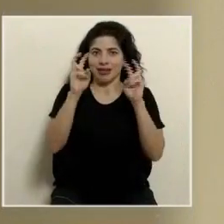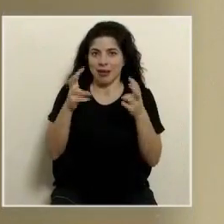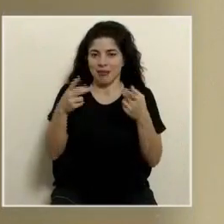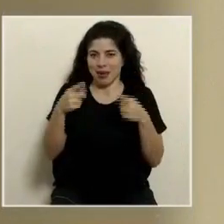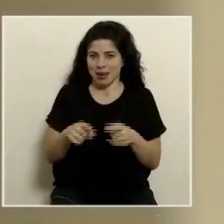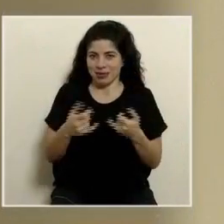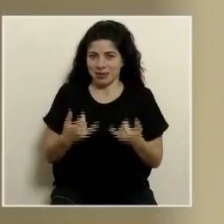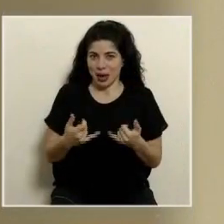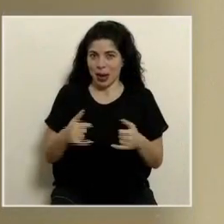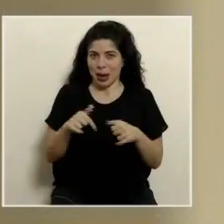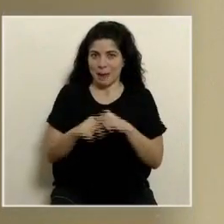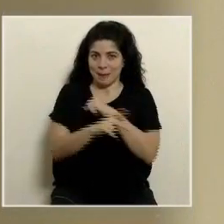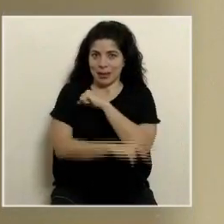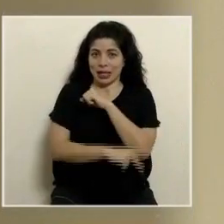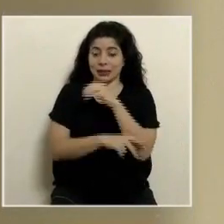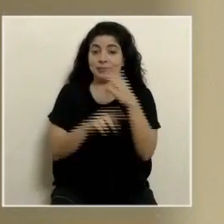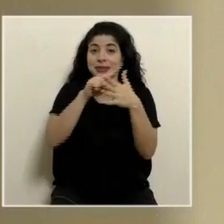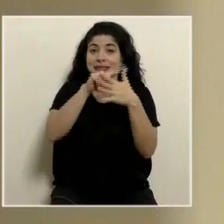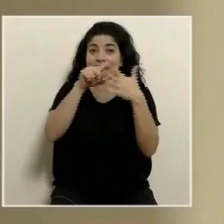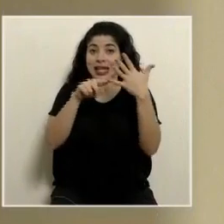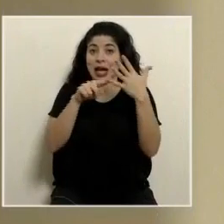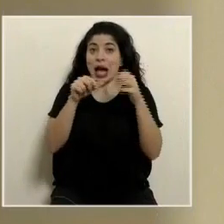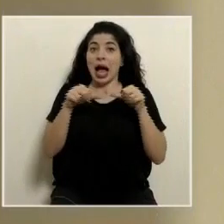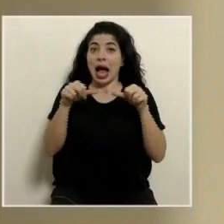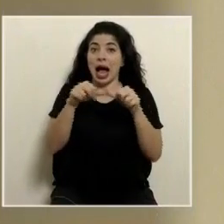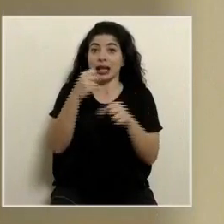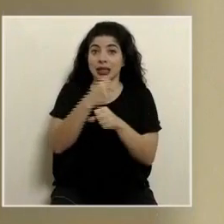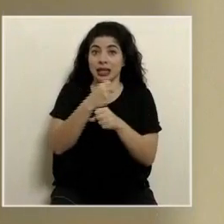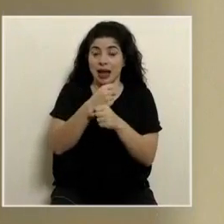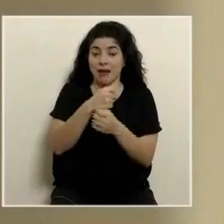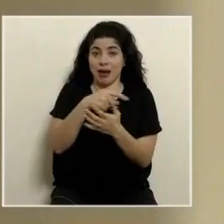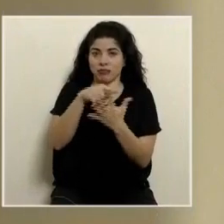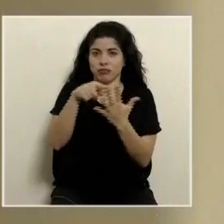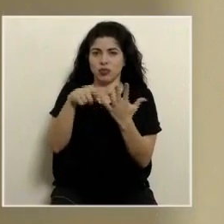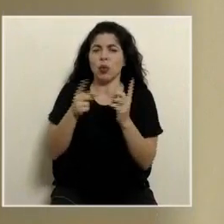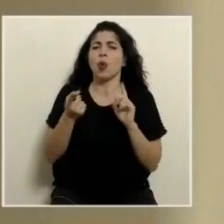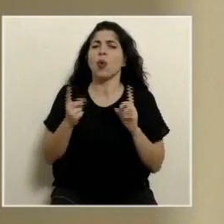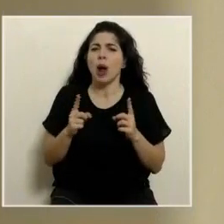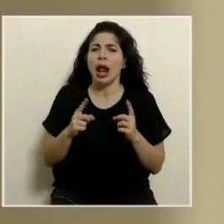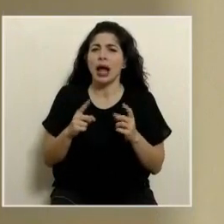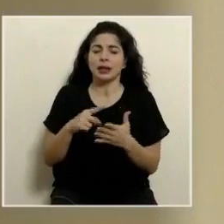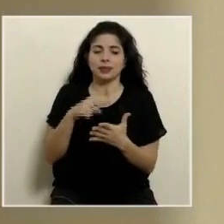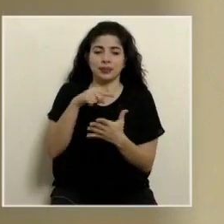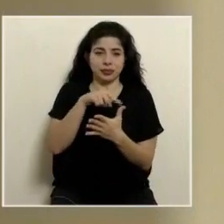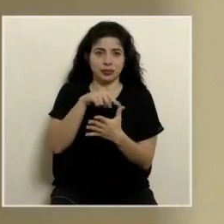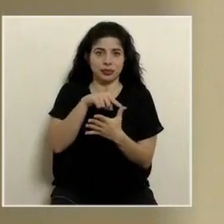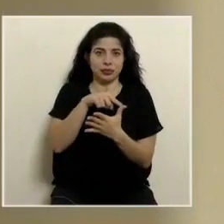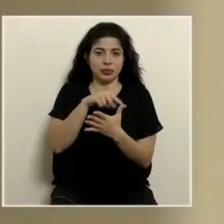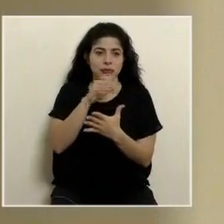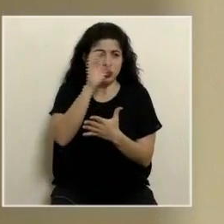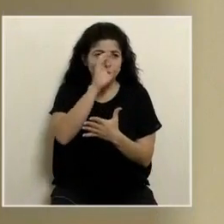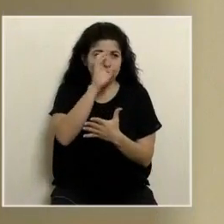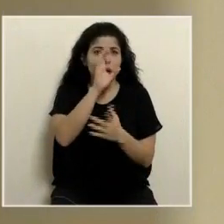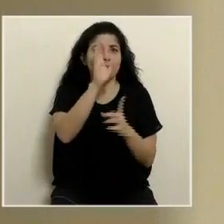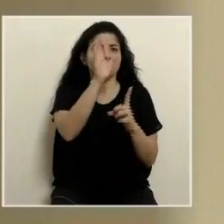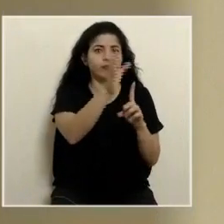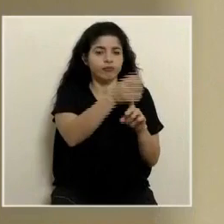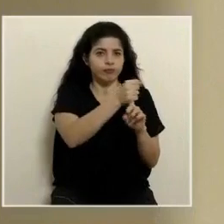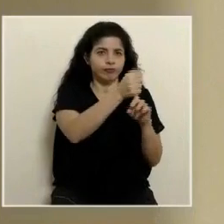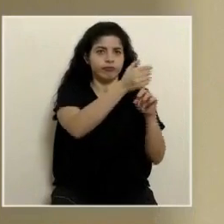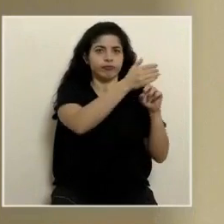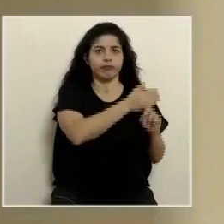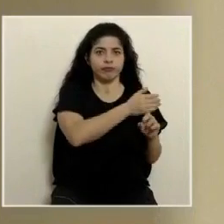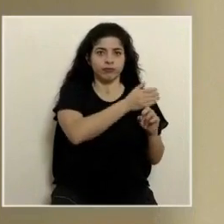aconteciendo en nuestro país. Esas 5 áreas de trabajo que ya se despliegan son la detección y aislamiento de